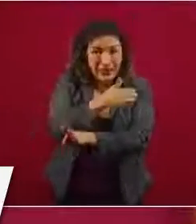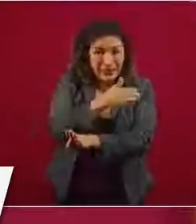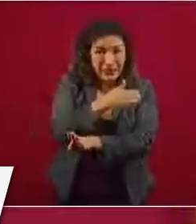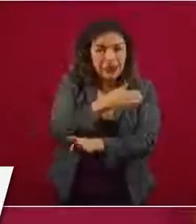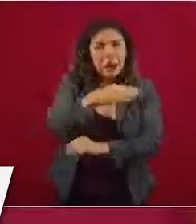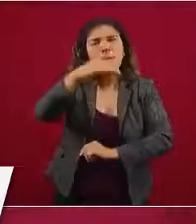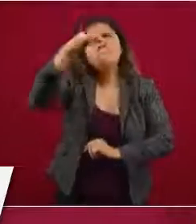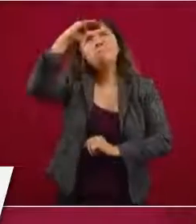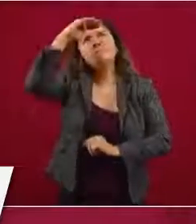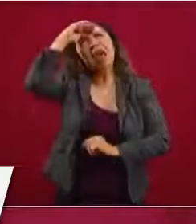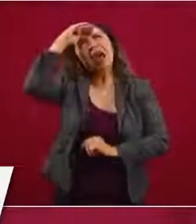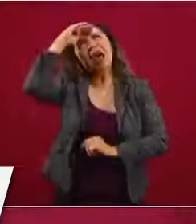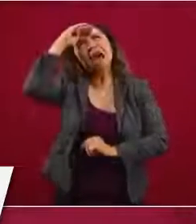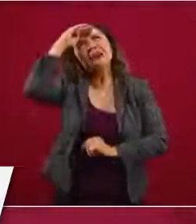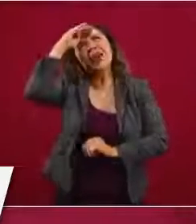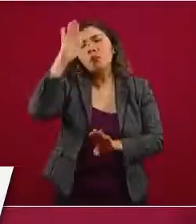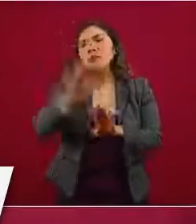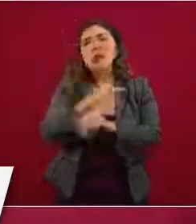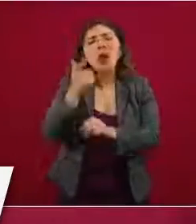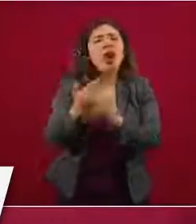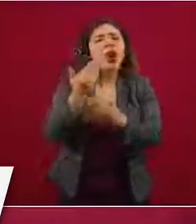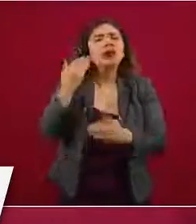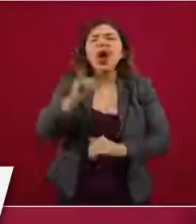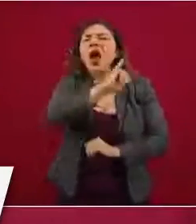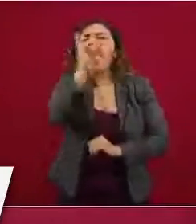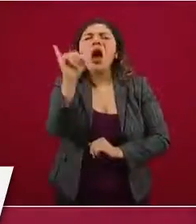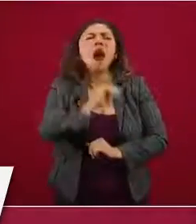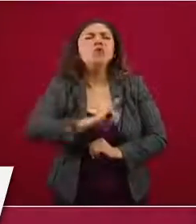pensaba, porque nunca